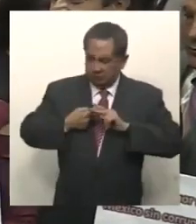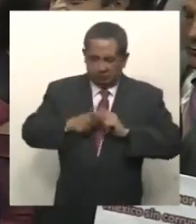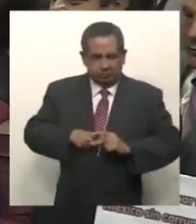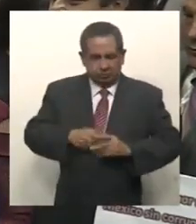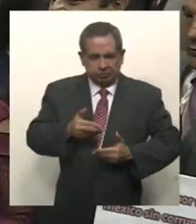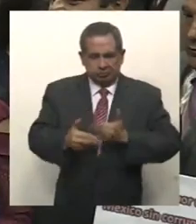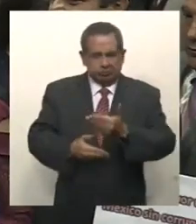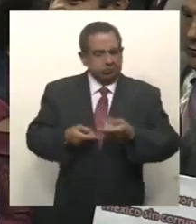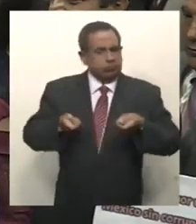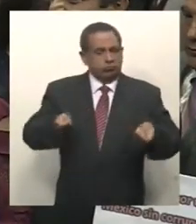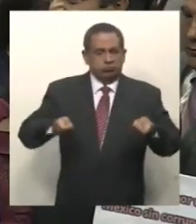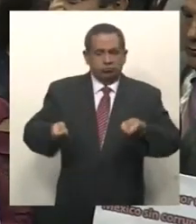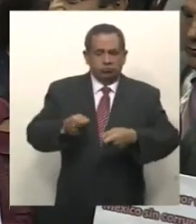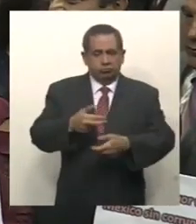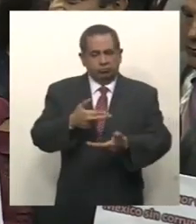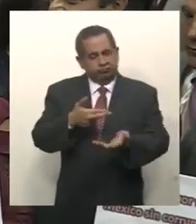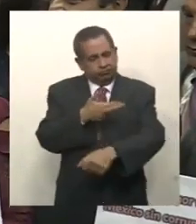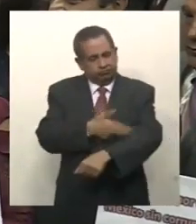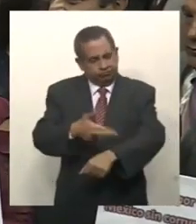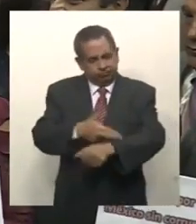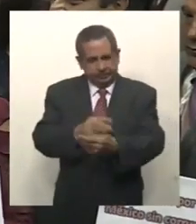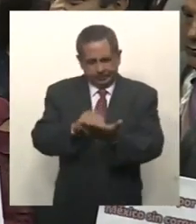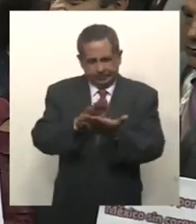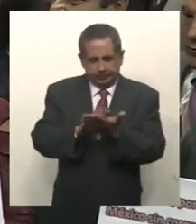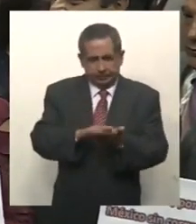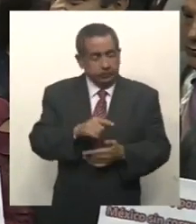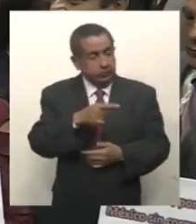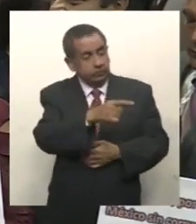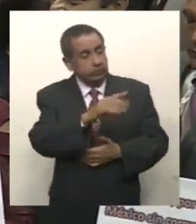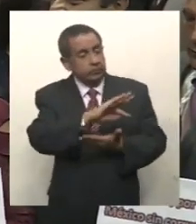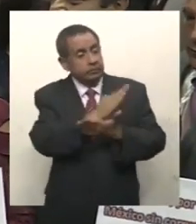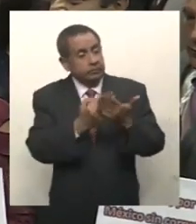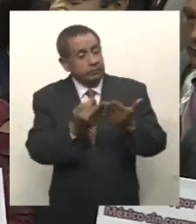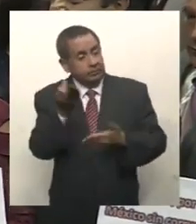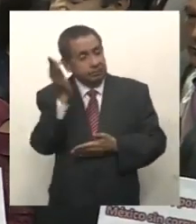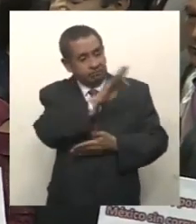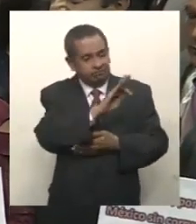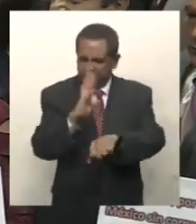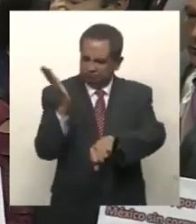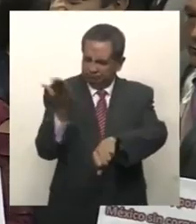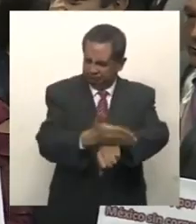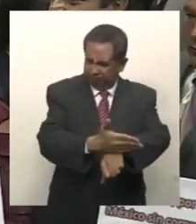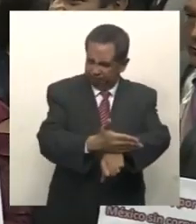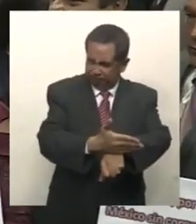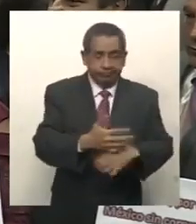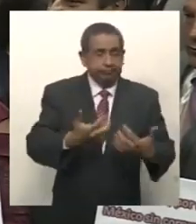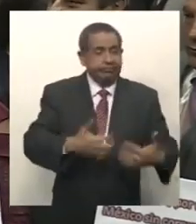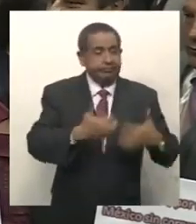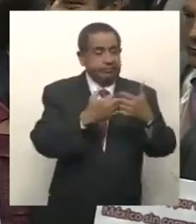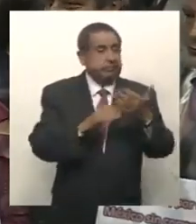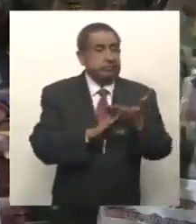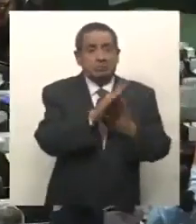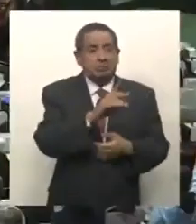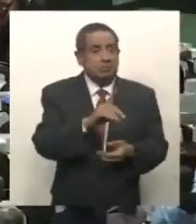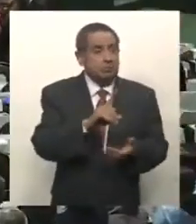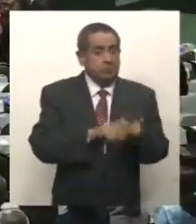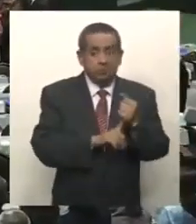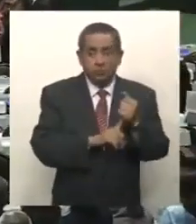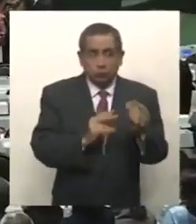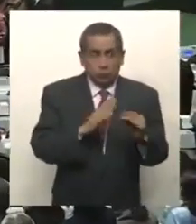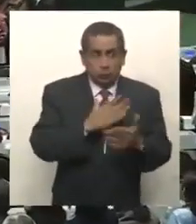iniciado a legislar para sancionar a los factureros y a las empresas fantasmas que